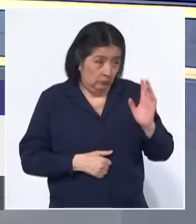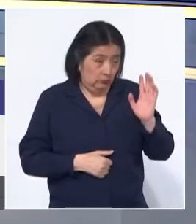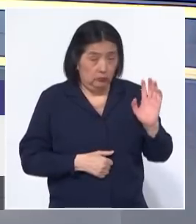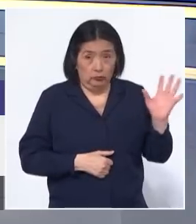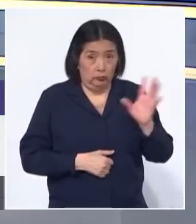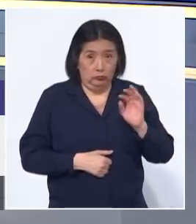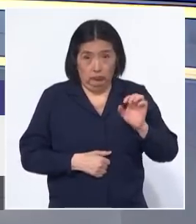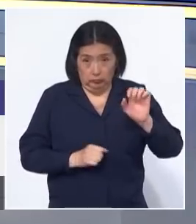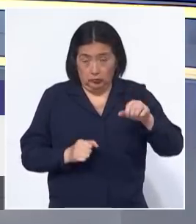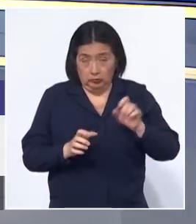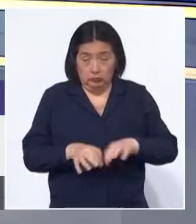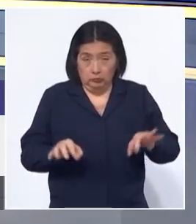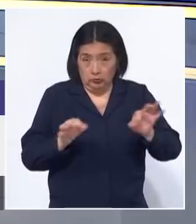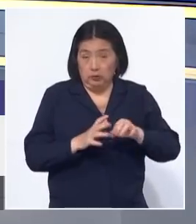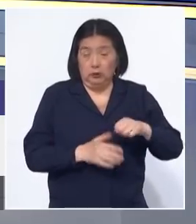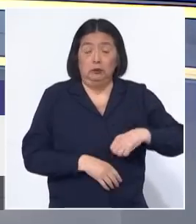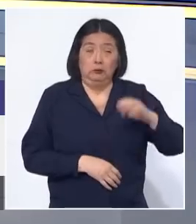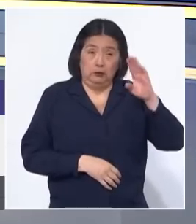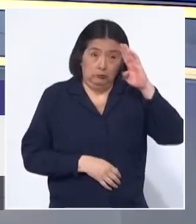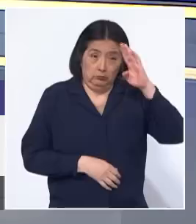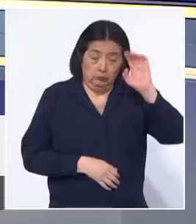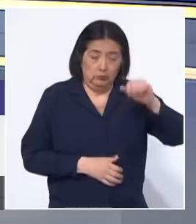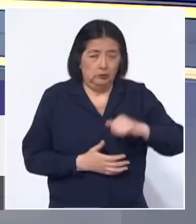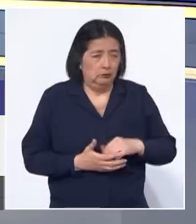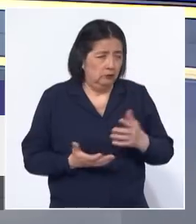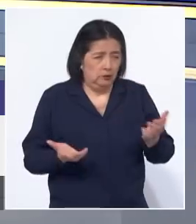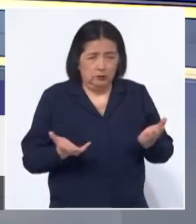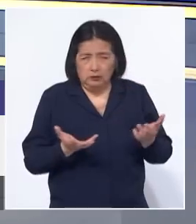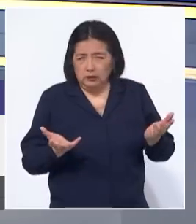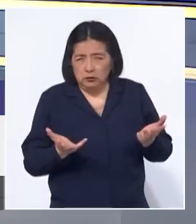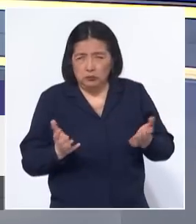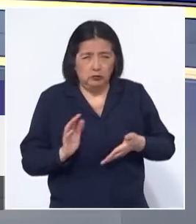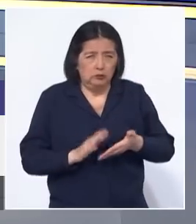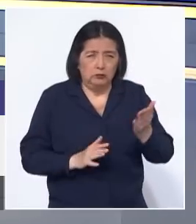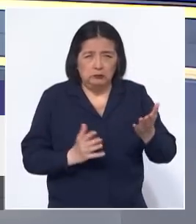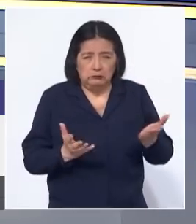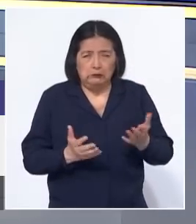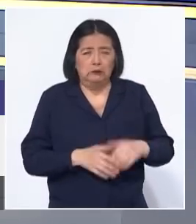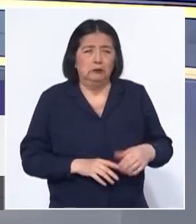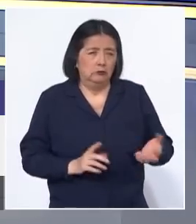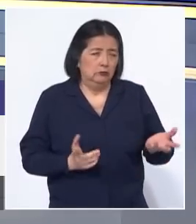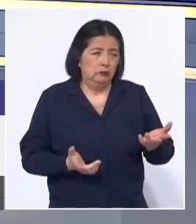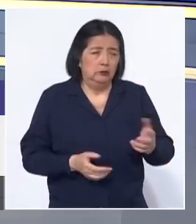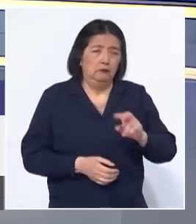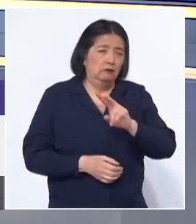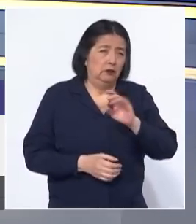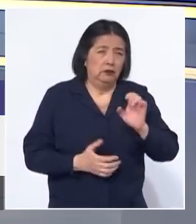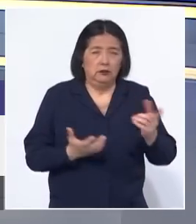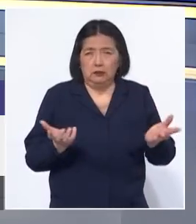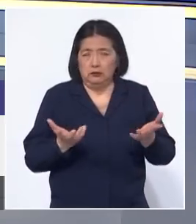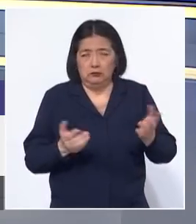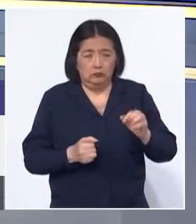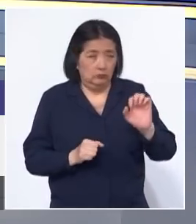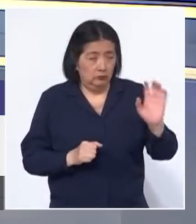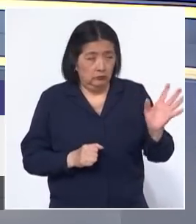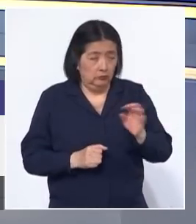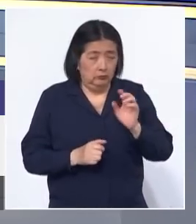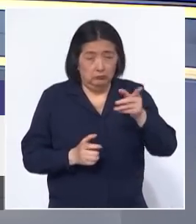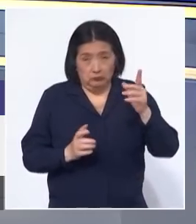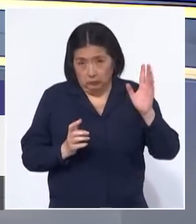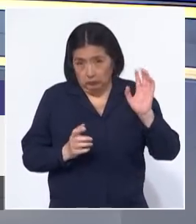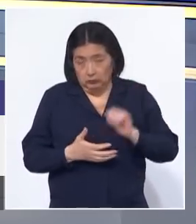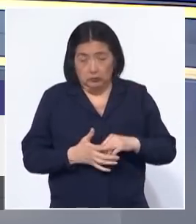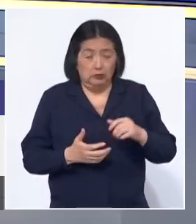esas imágenes son relevantes para la policía, tratando de entender a dónde se llevaron a Valeria, dónde podría estar, y todos estos